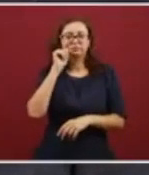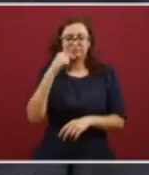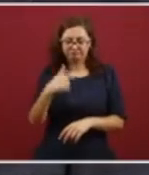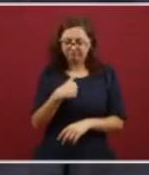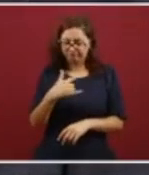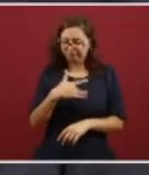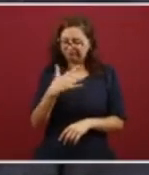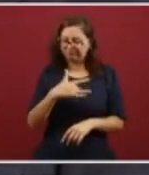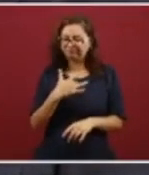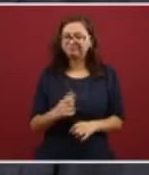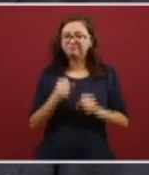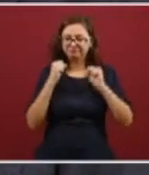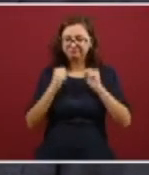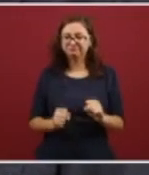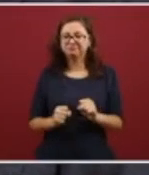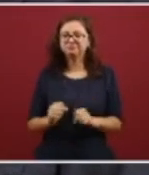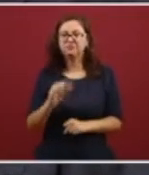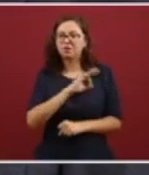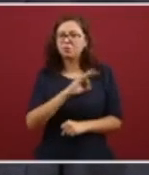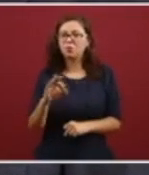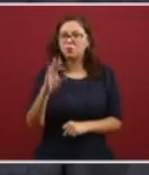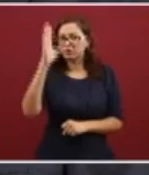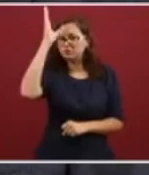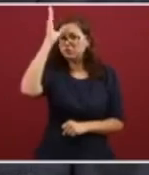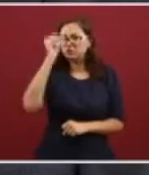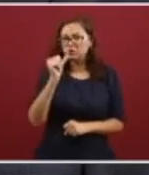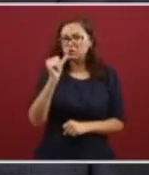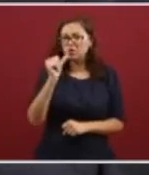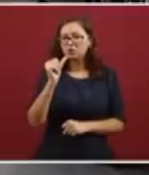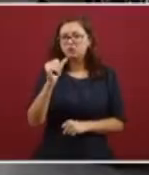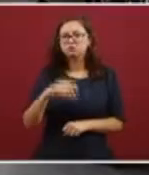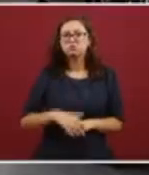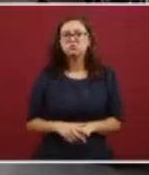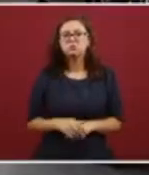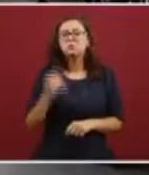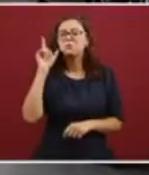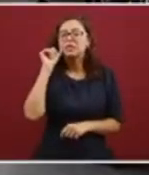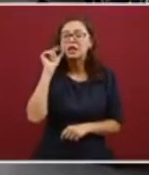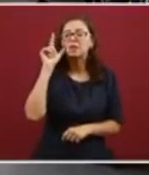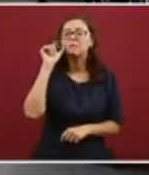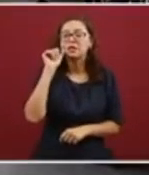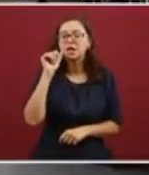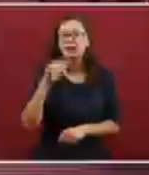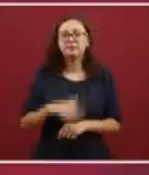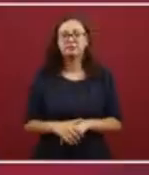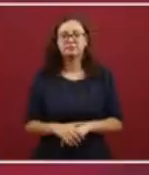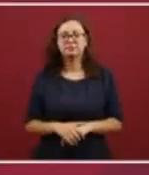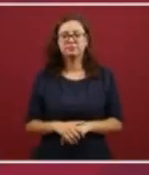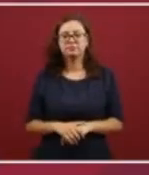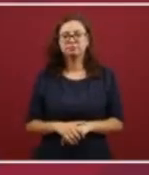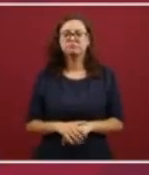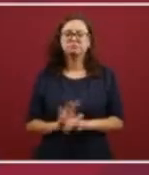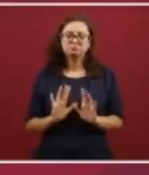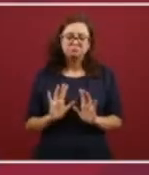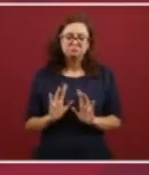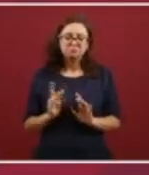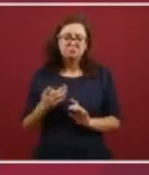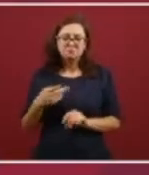seguro de que se va a llegar a un acuerdo, si no mañana, pasado mañana, pero que